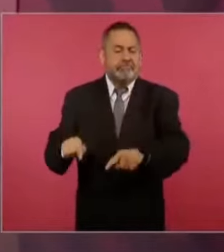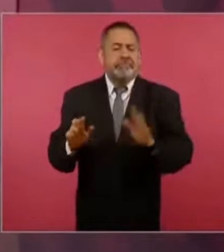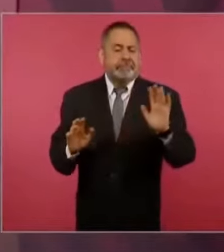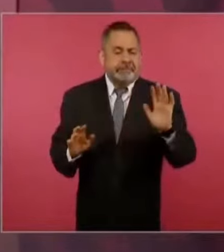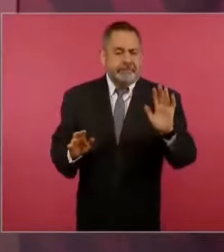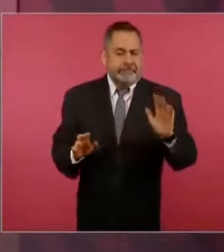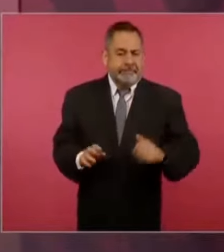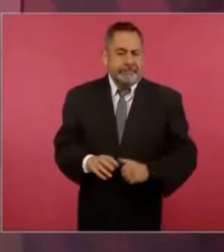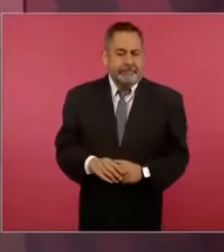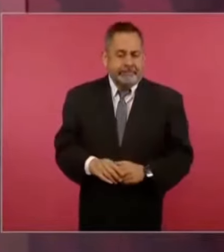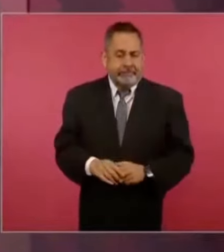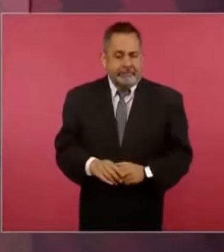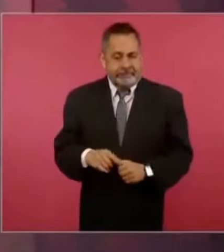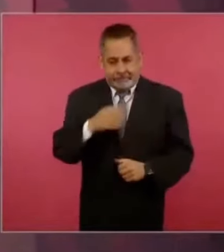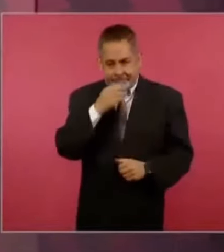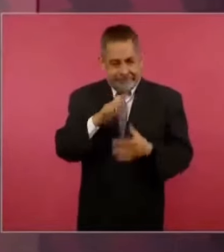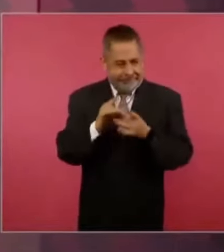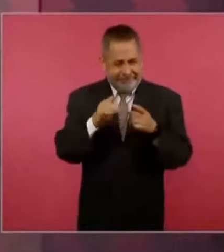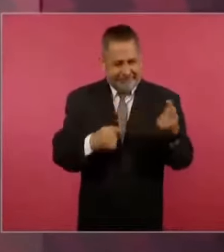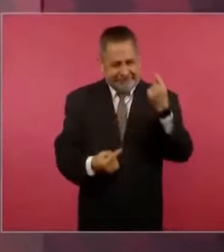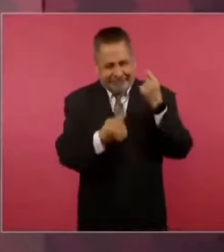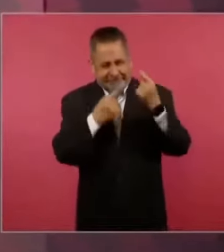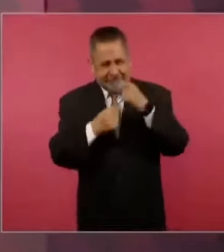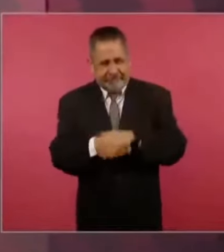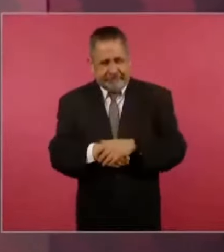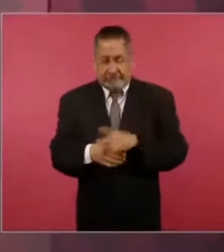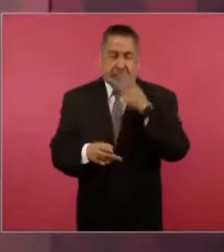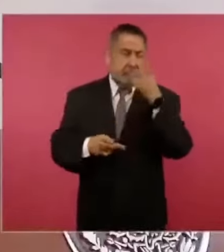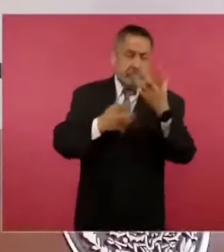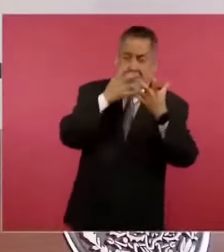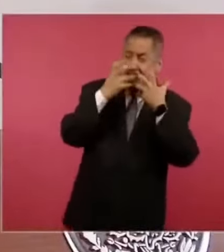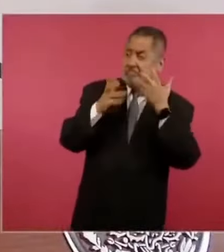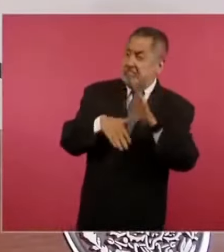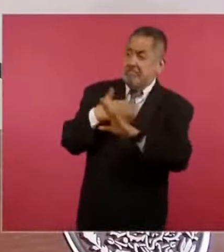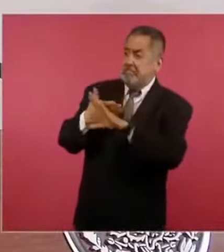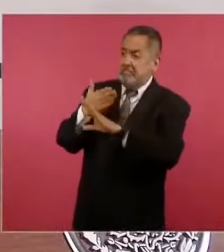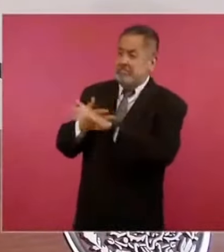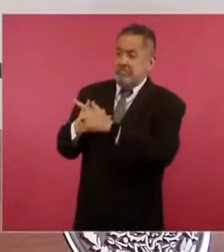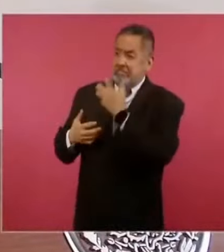insultaran diciendo pegando de gritos